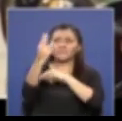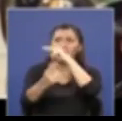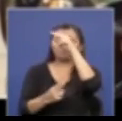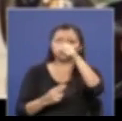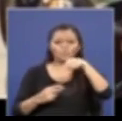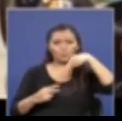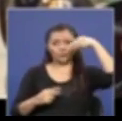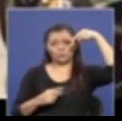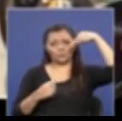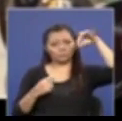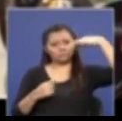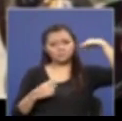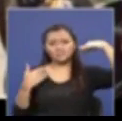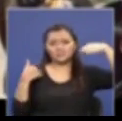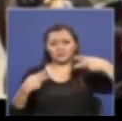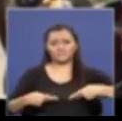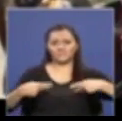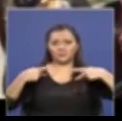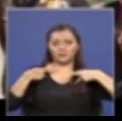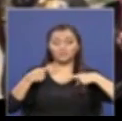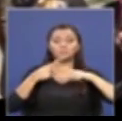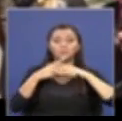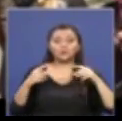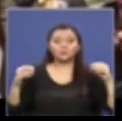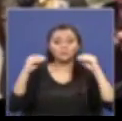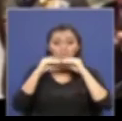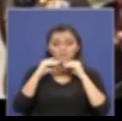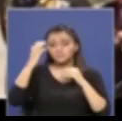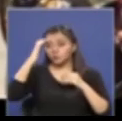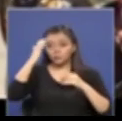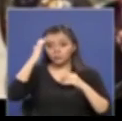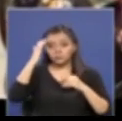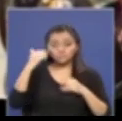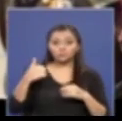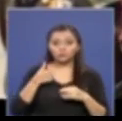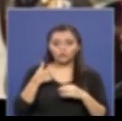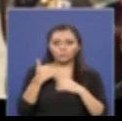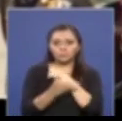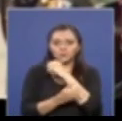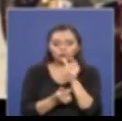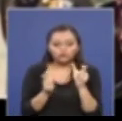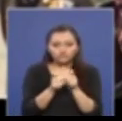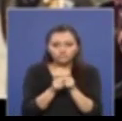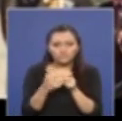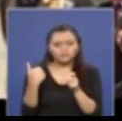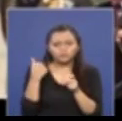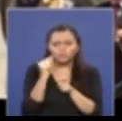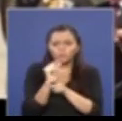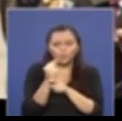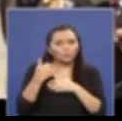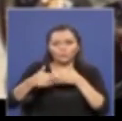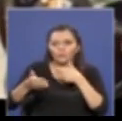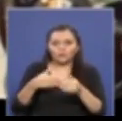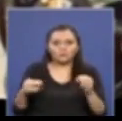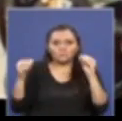ser que la mayor preocupación viene de los que menos responsabilidades tenemos en el cambio climático y en la destrucción del planeta. Si